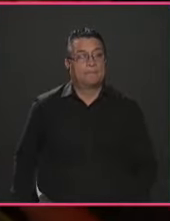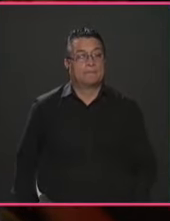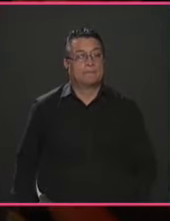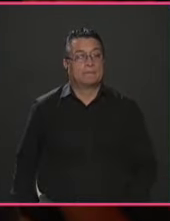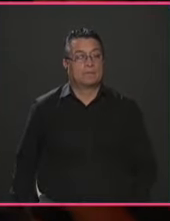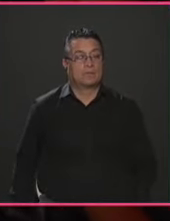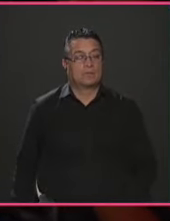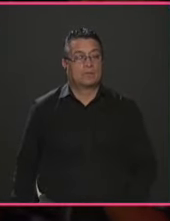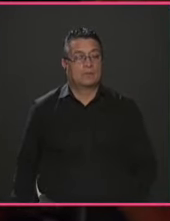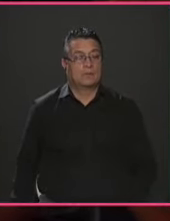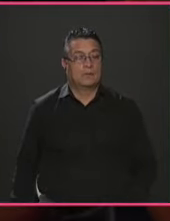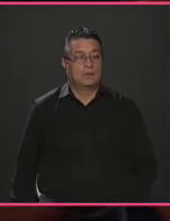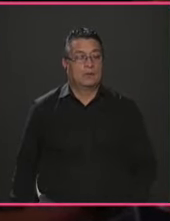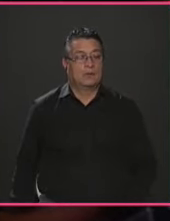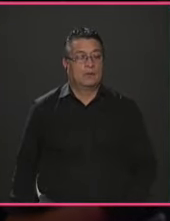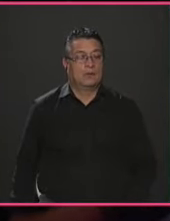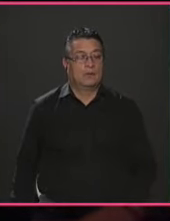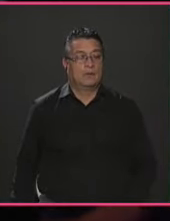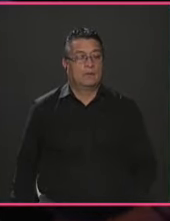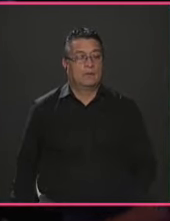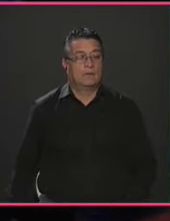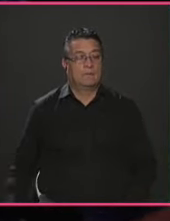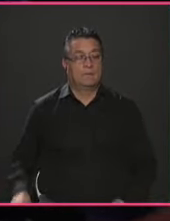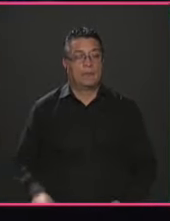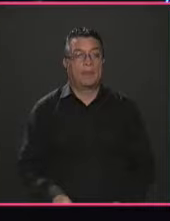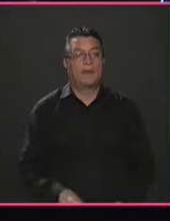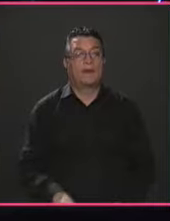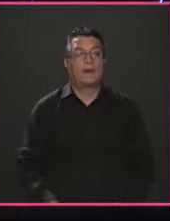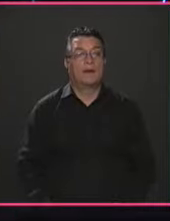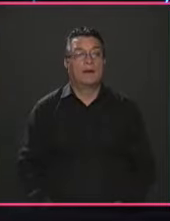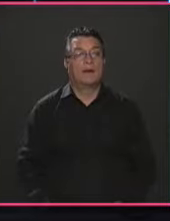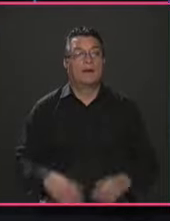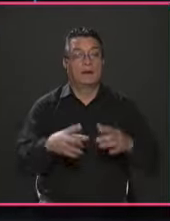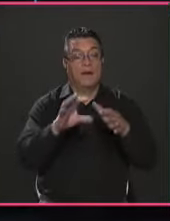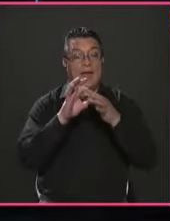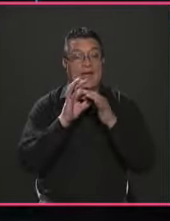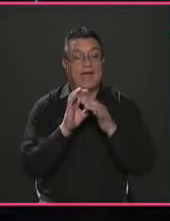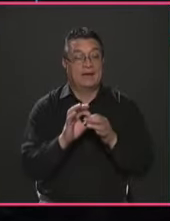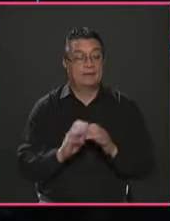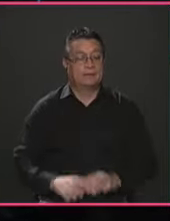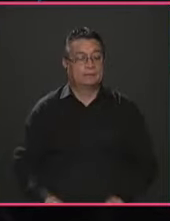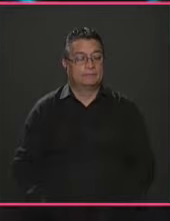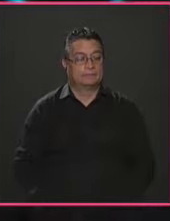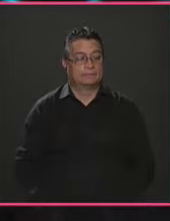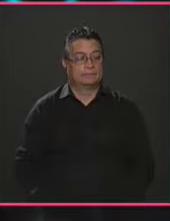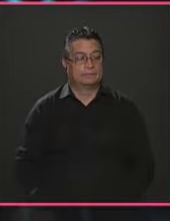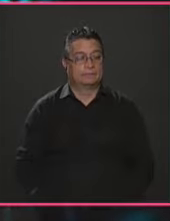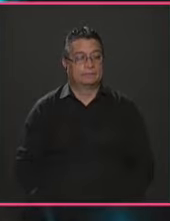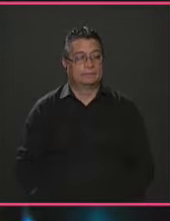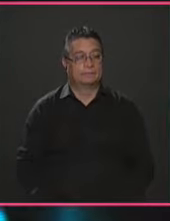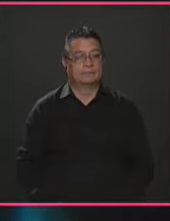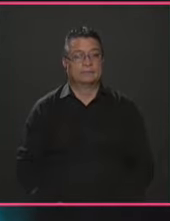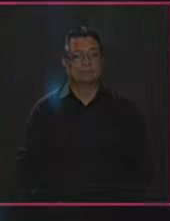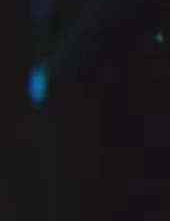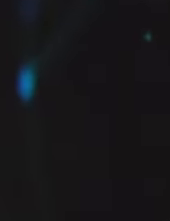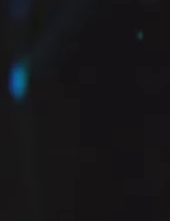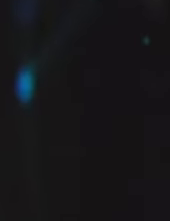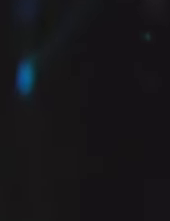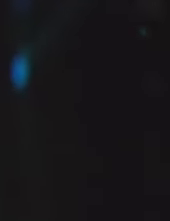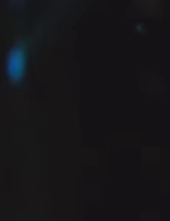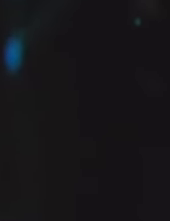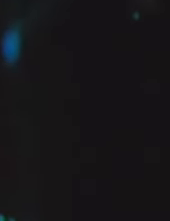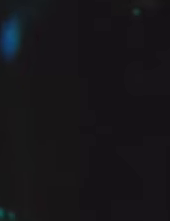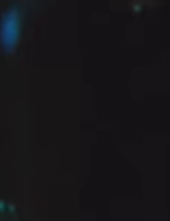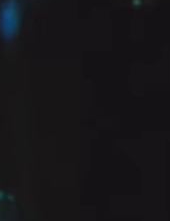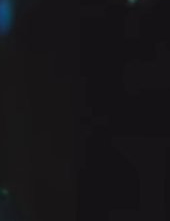tardes Gracias gracias al profesor sn por dejarnos con todas esas preguntas y esas perspectivas tan interesantes